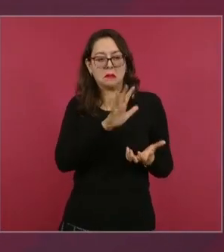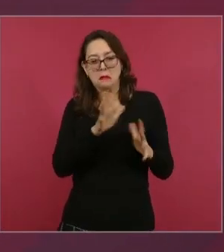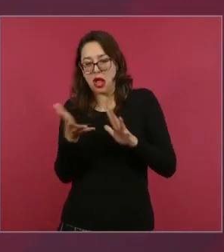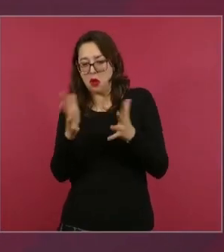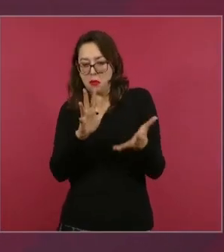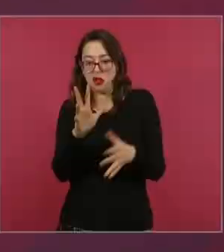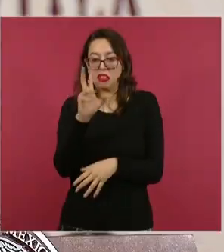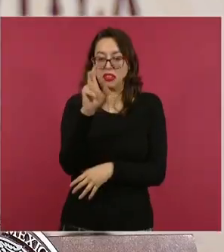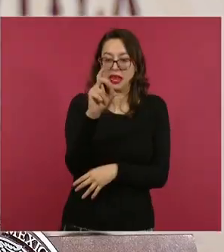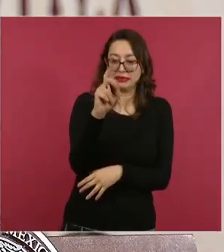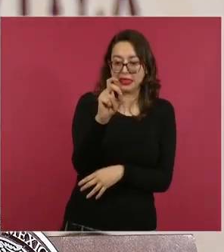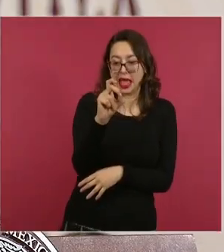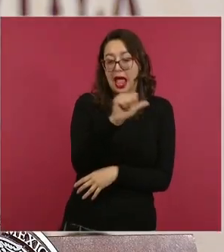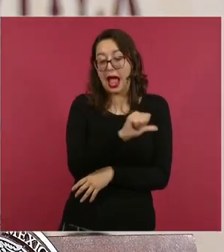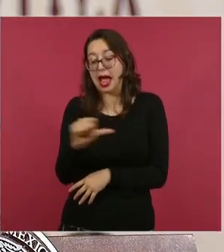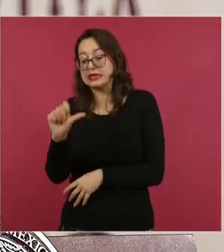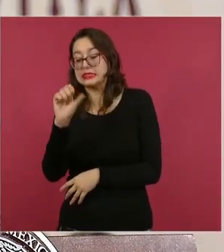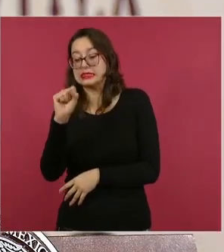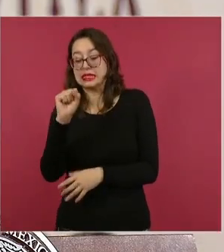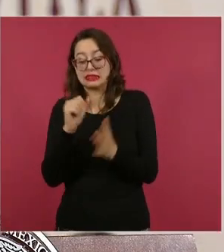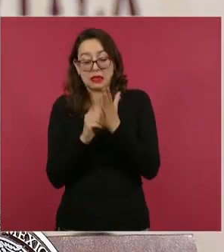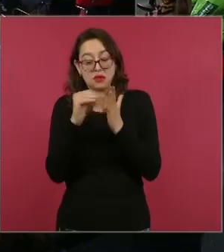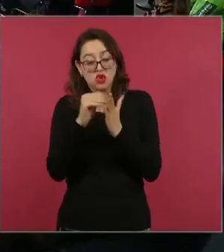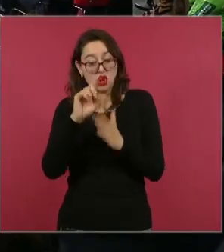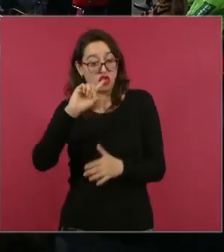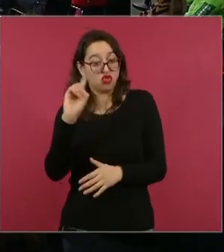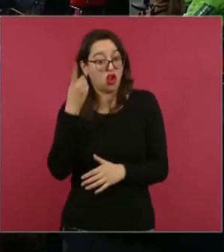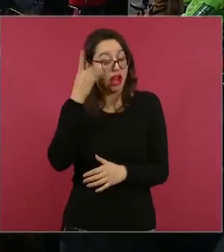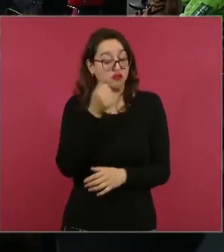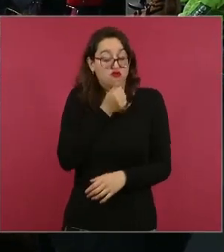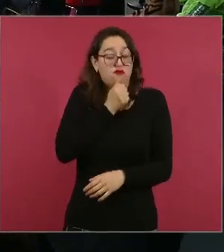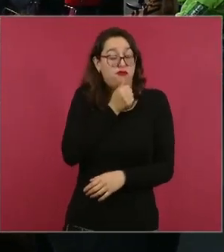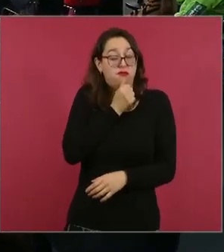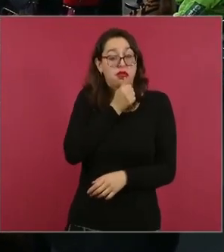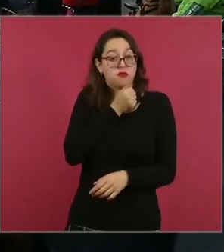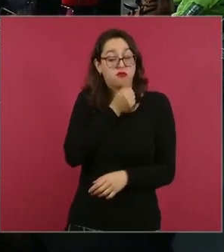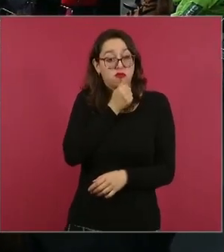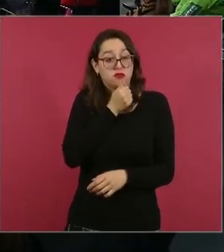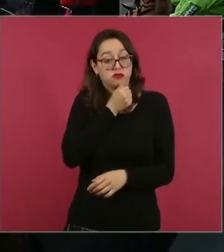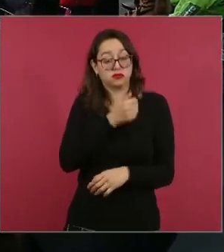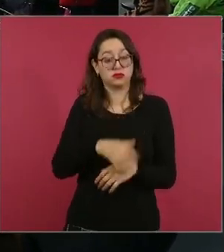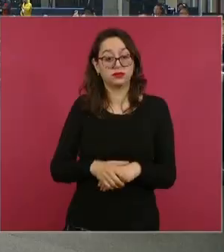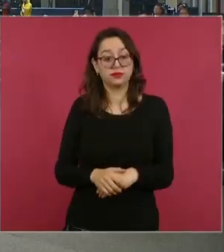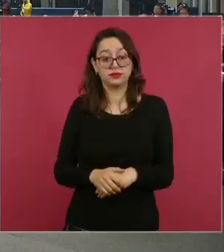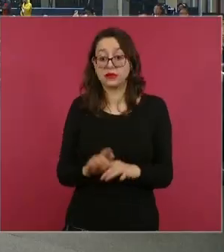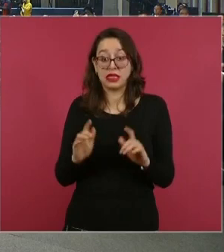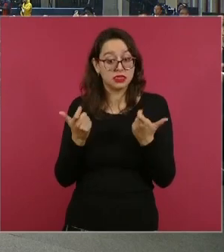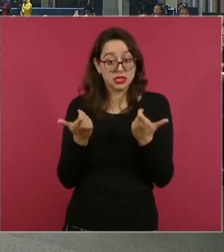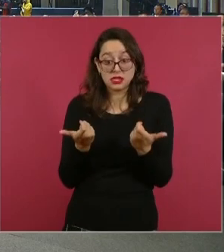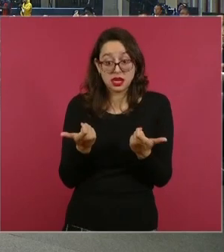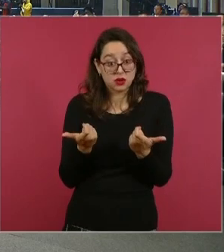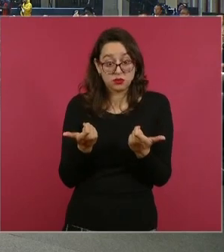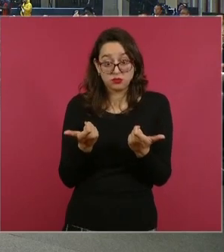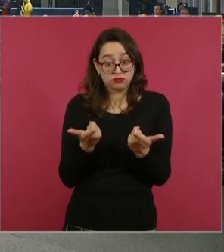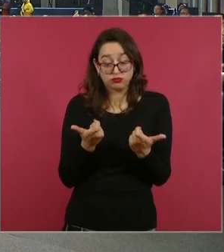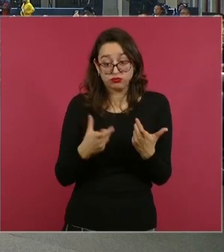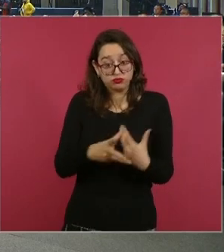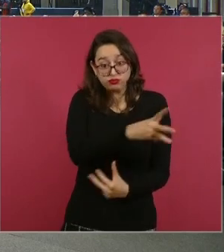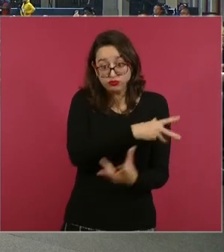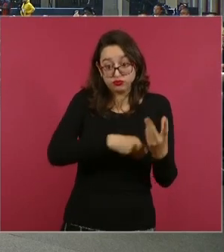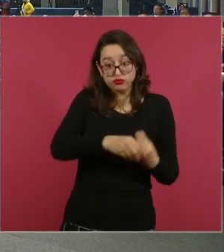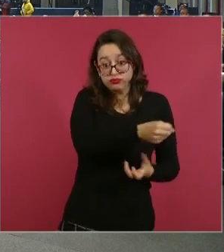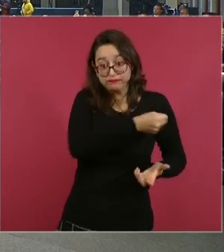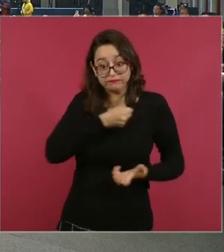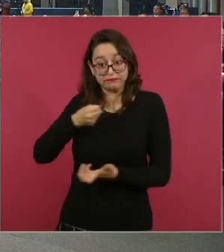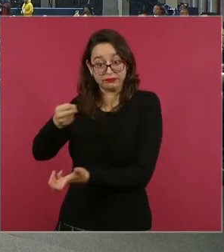60 millones de dólares eso todavía está por determinarse presidente ser línea de crédito o dinero es dinero es un reintegro a